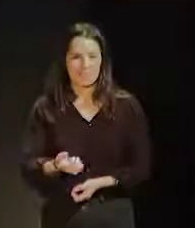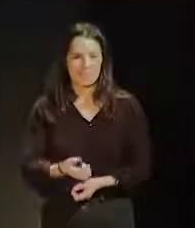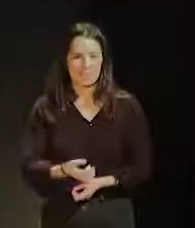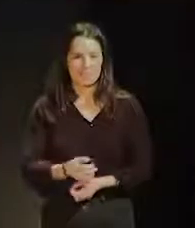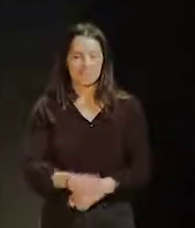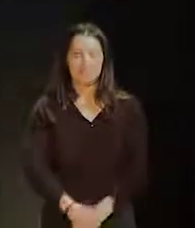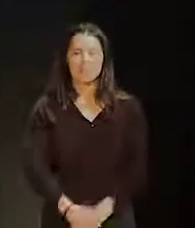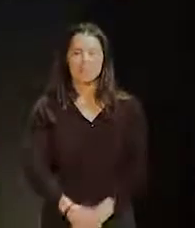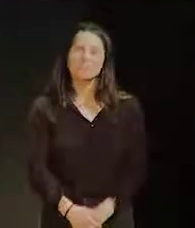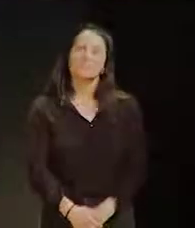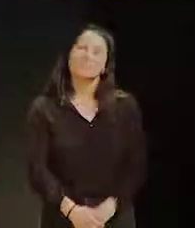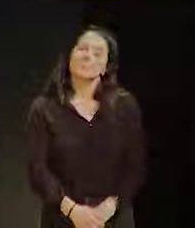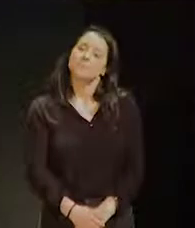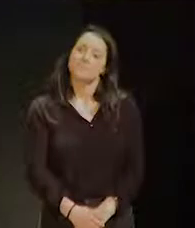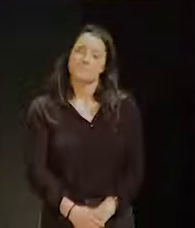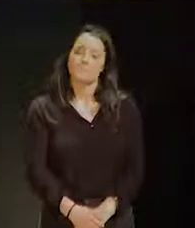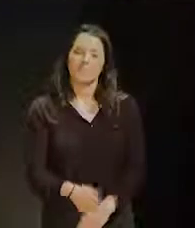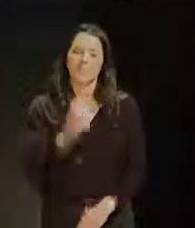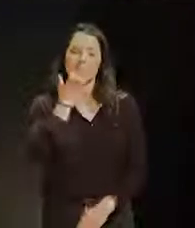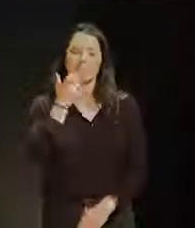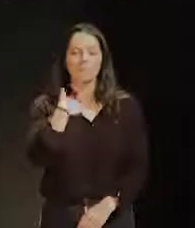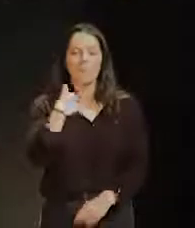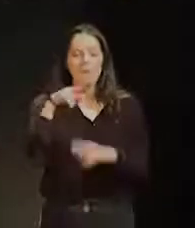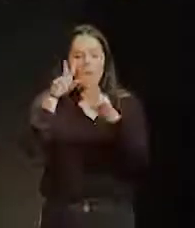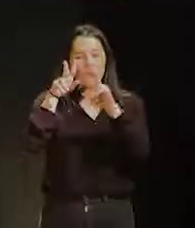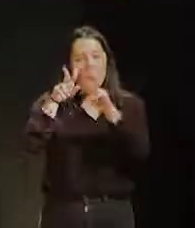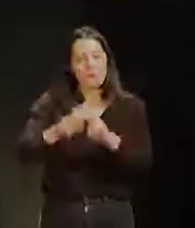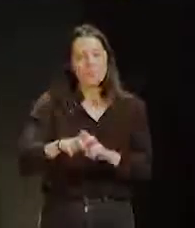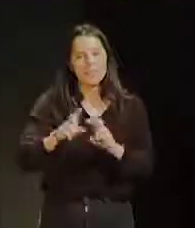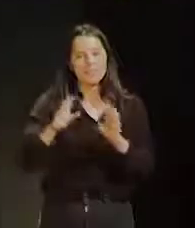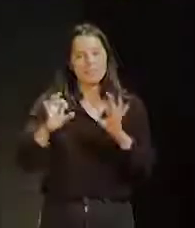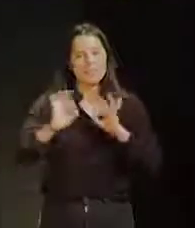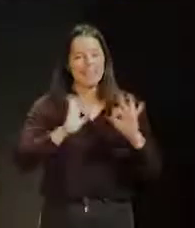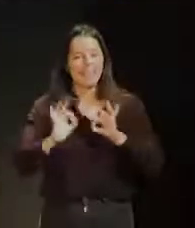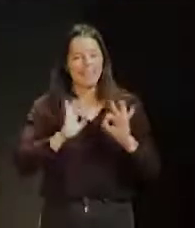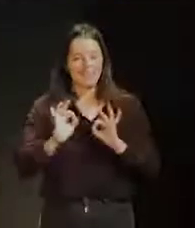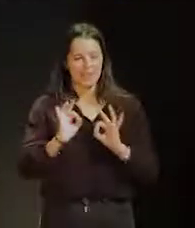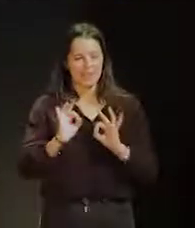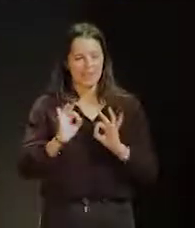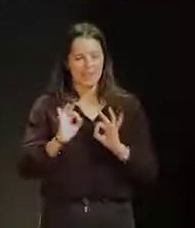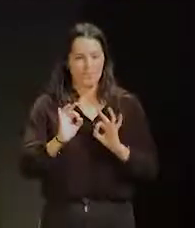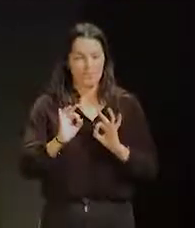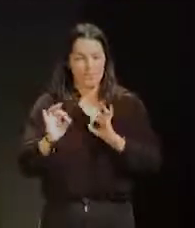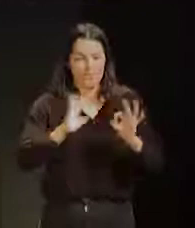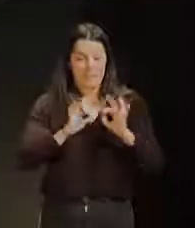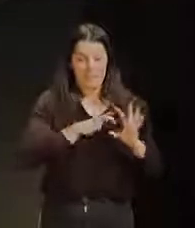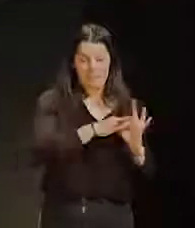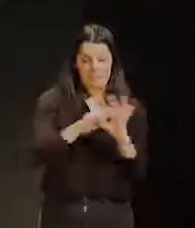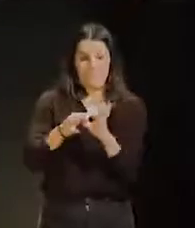teatrología. La teatrología en Cuba tiene que ver mucho con el